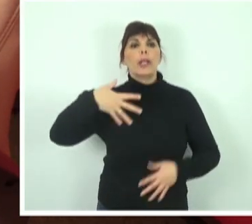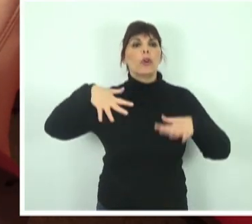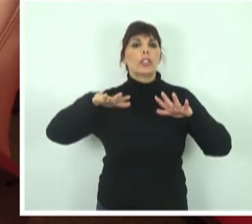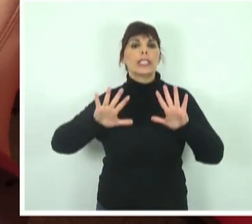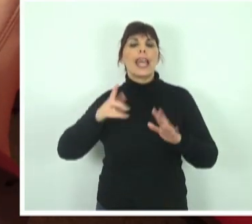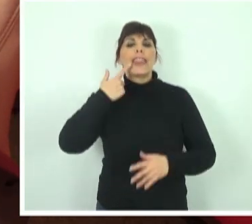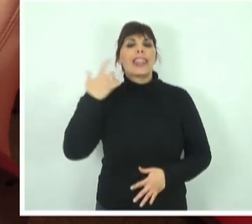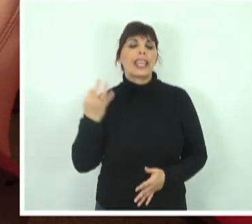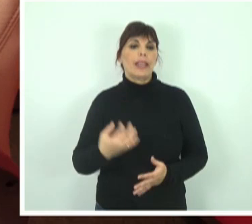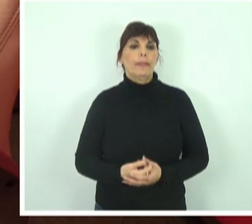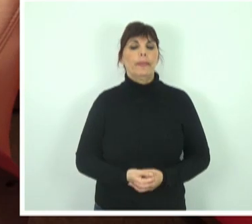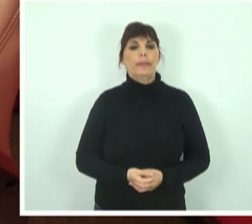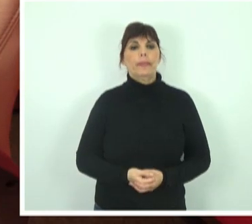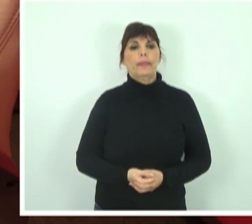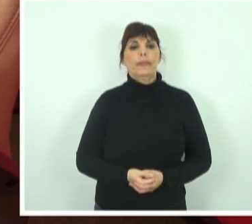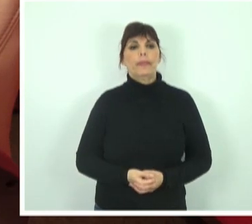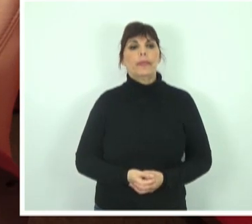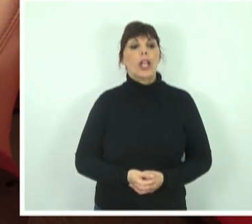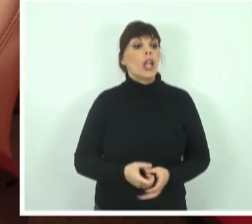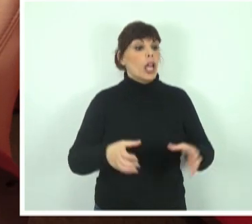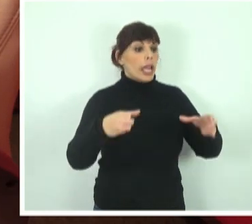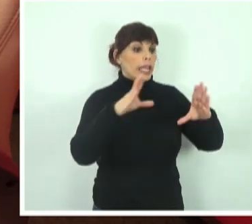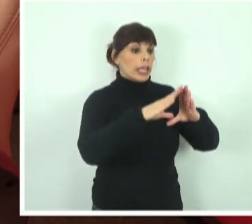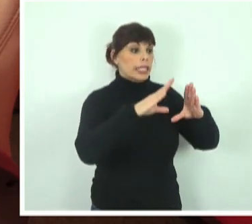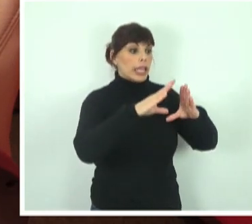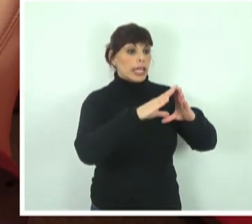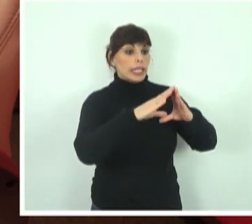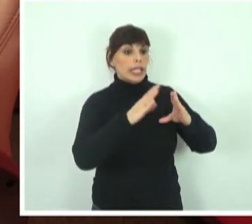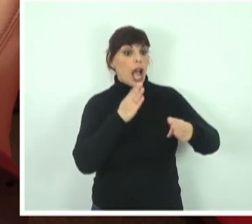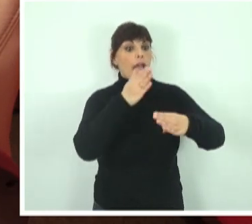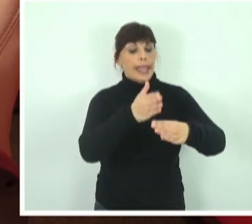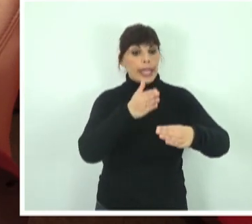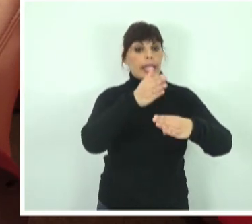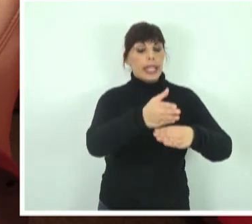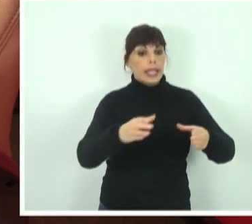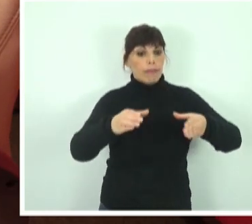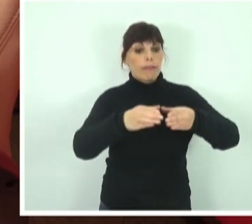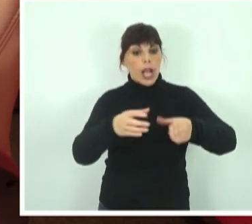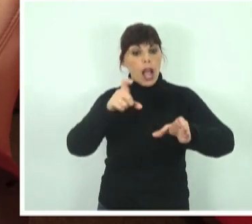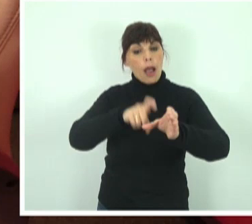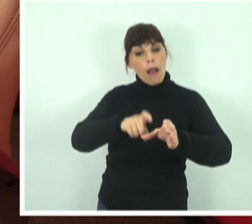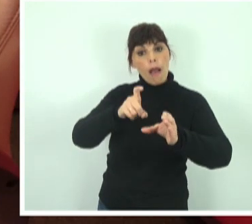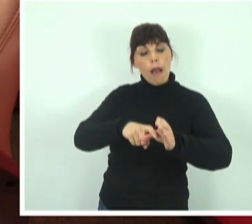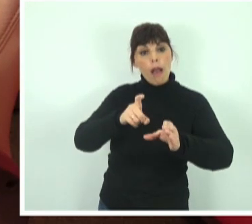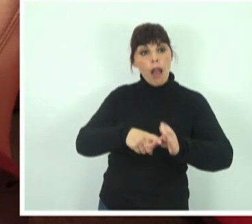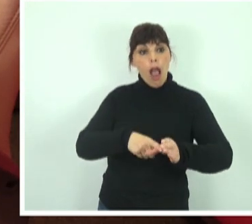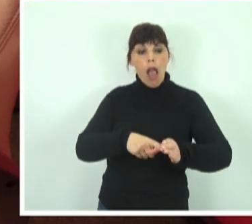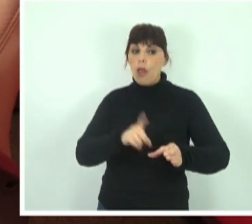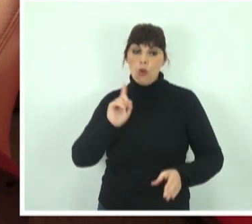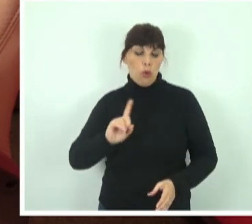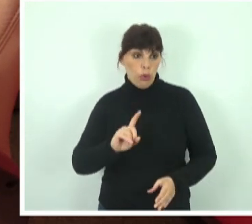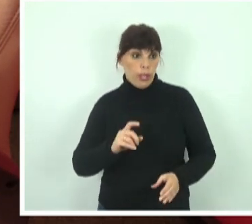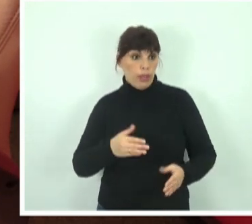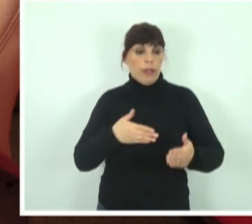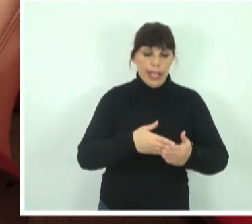dice: no dejaros de congregar. No dejes de congregarte, como algunos tienen